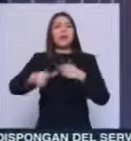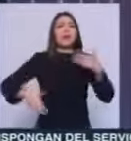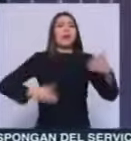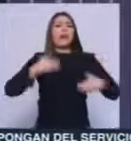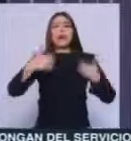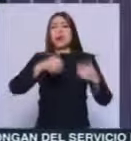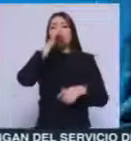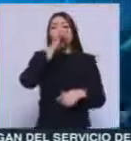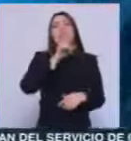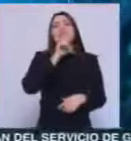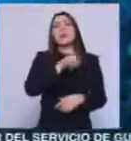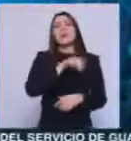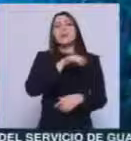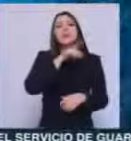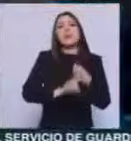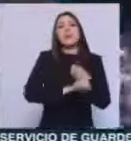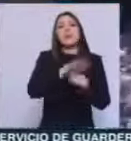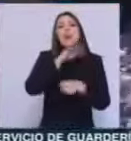por qué se lo digo.